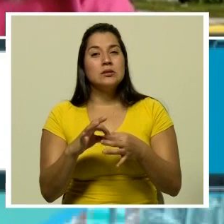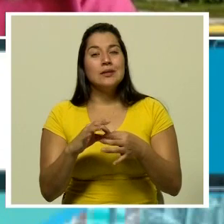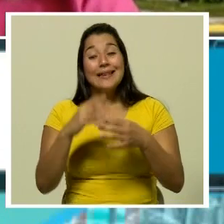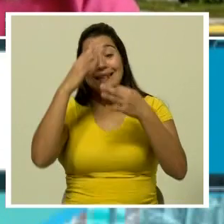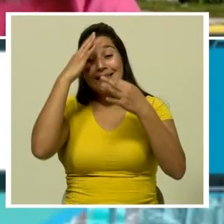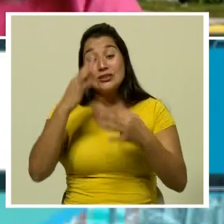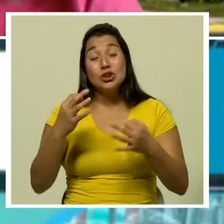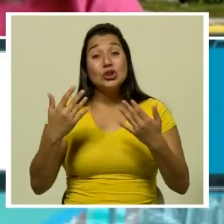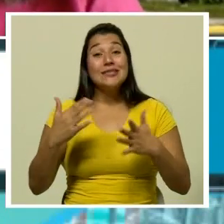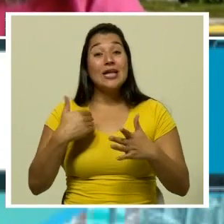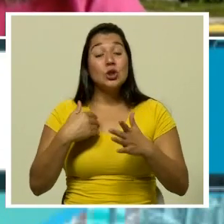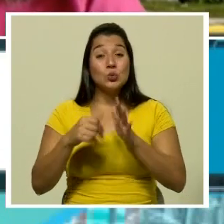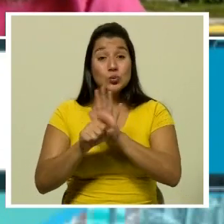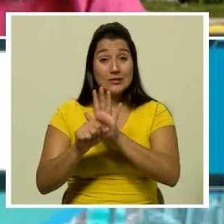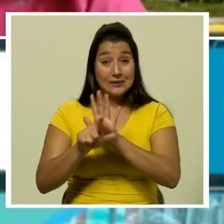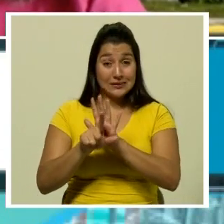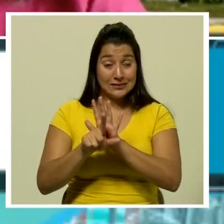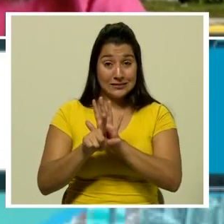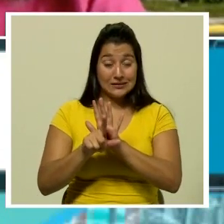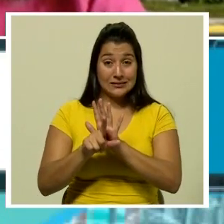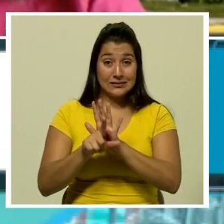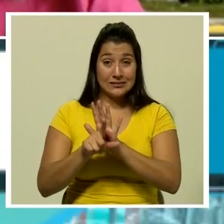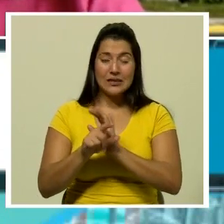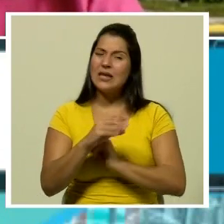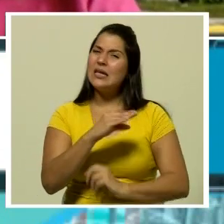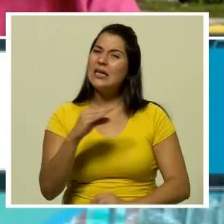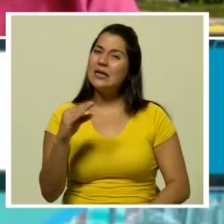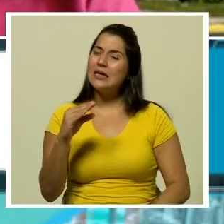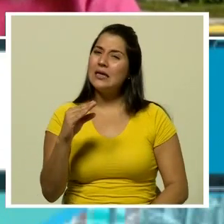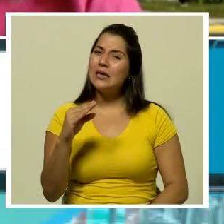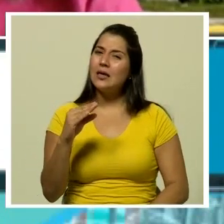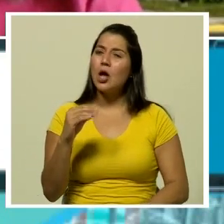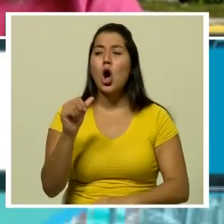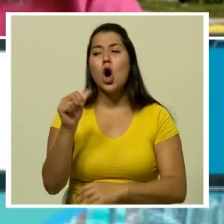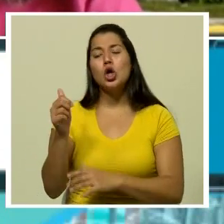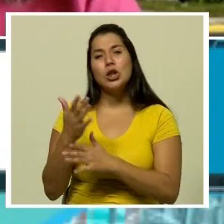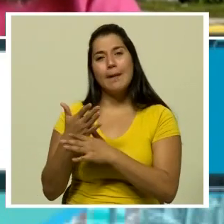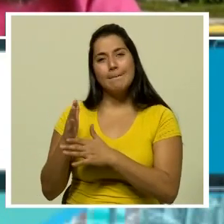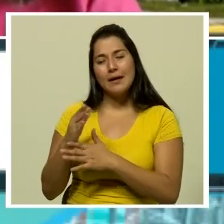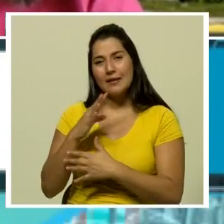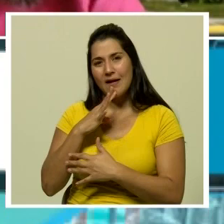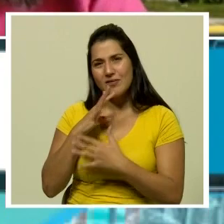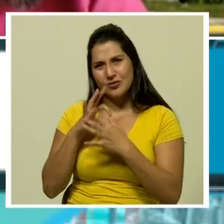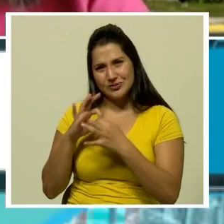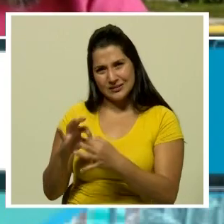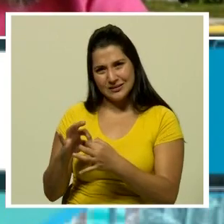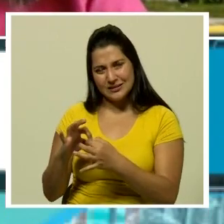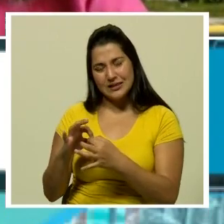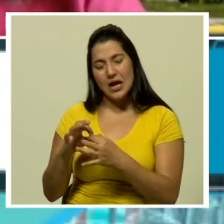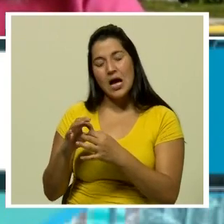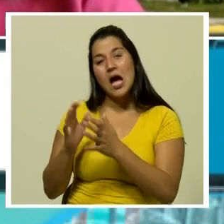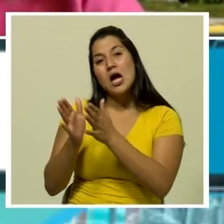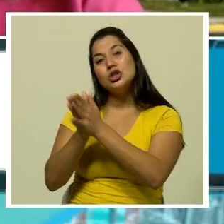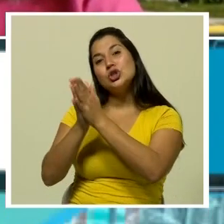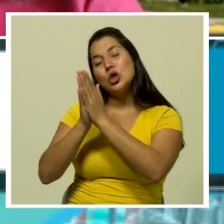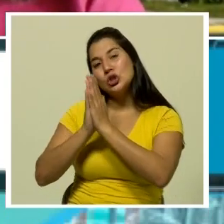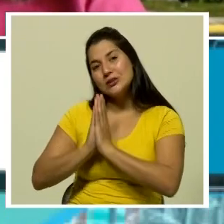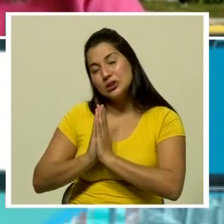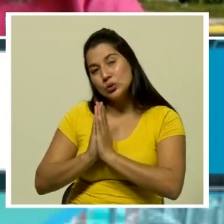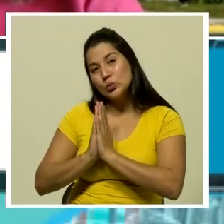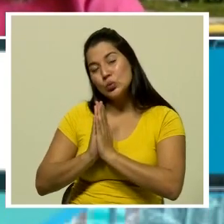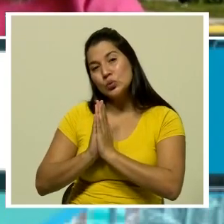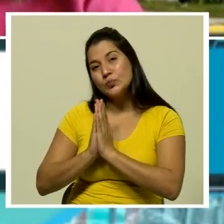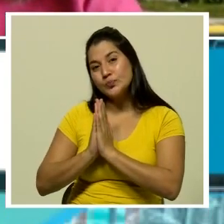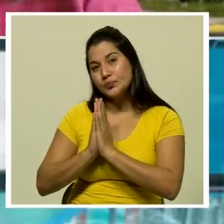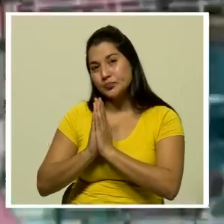decisiones que ha tomado la Asamblea Legislativa. Y otra gran parte en su solicitud de las